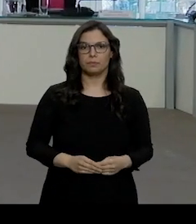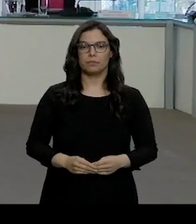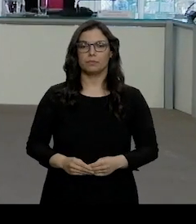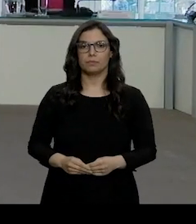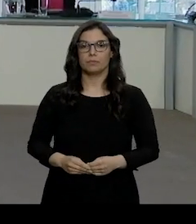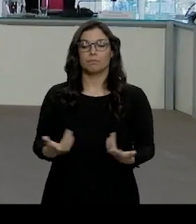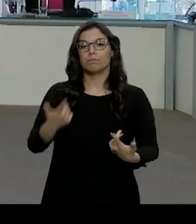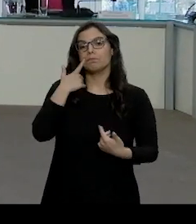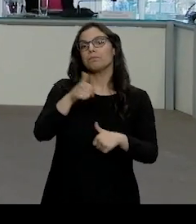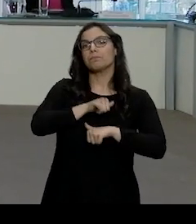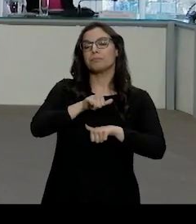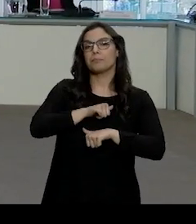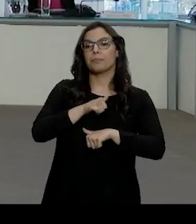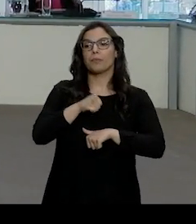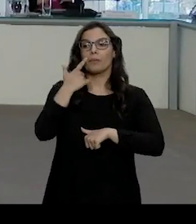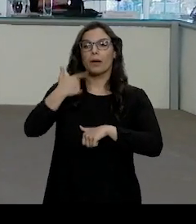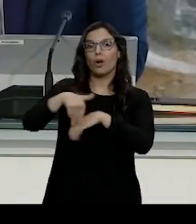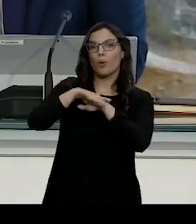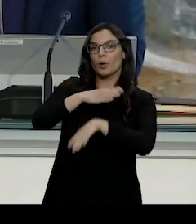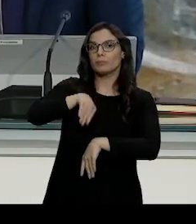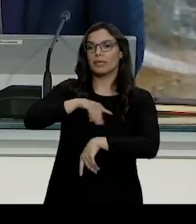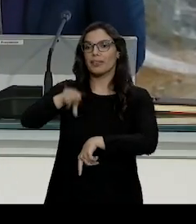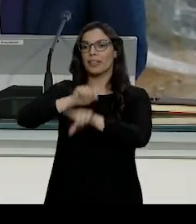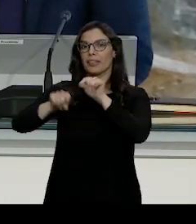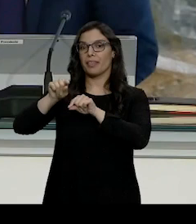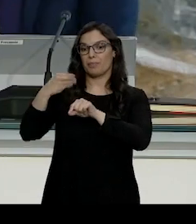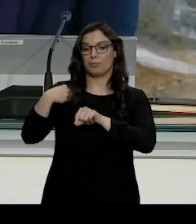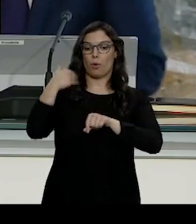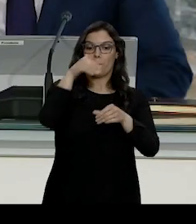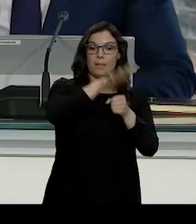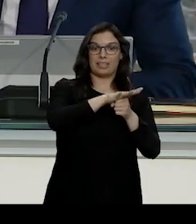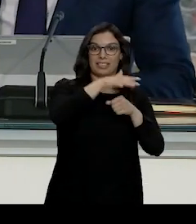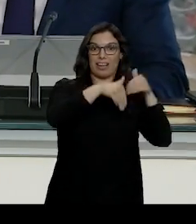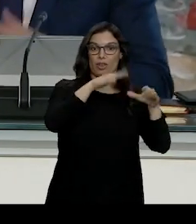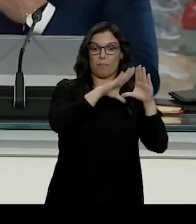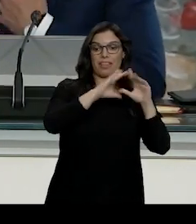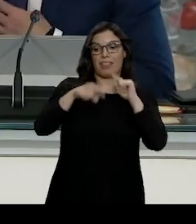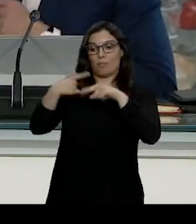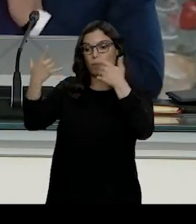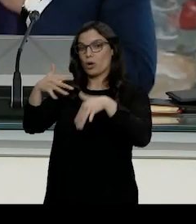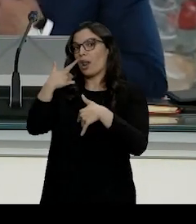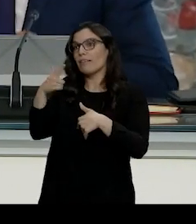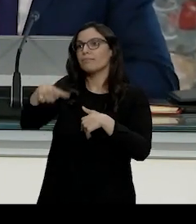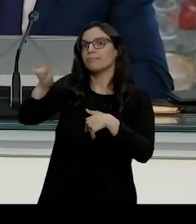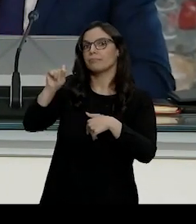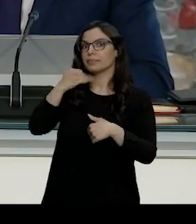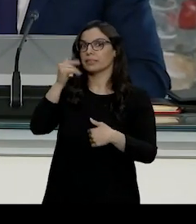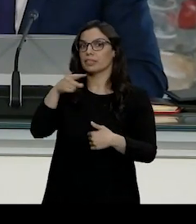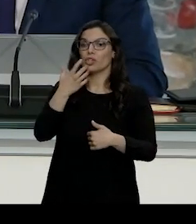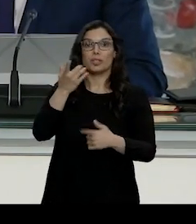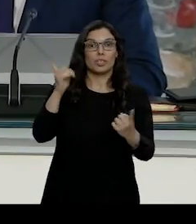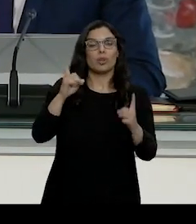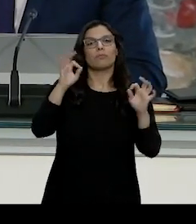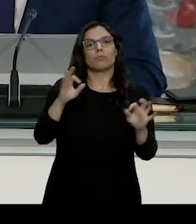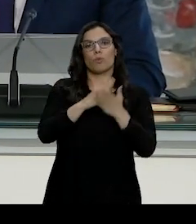A la expectativa de alguna decisión del Gobierno, el miércoles, pasadas las elecciones en Madrid, las comunidades se preparan para el día después